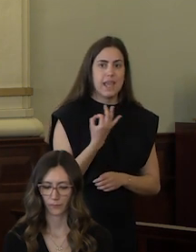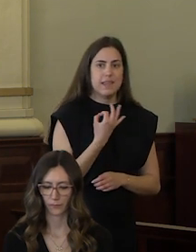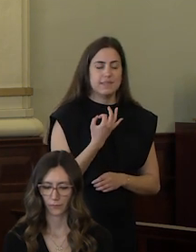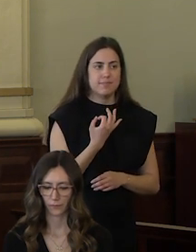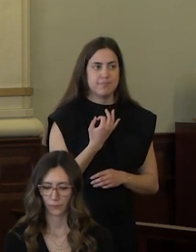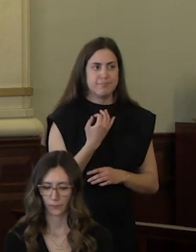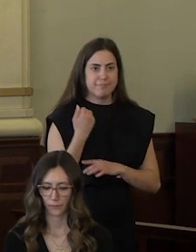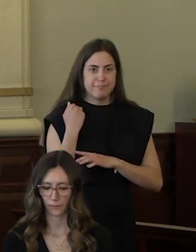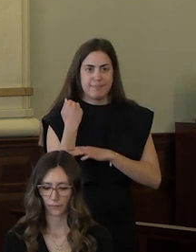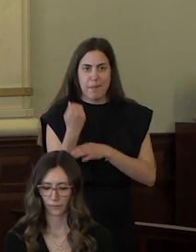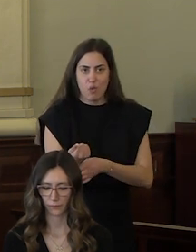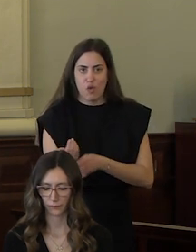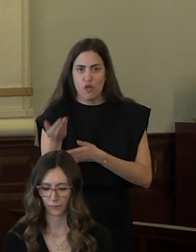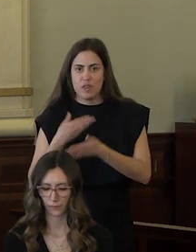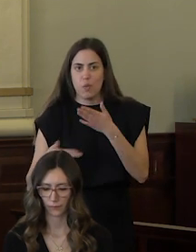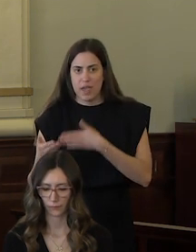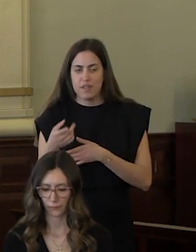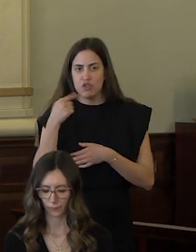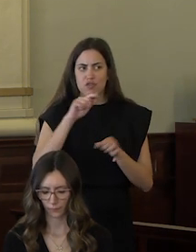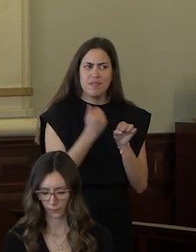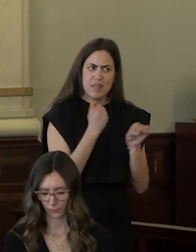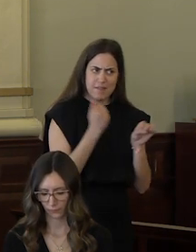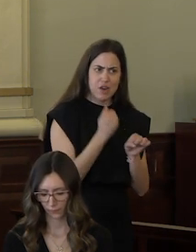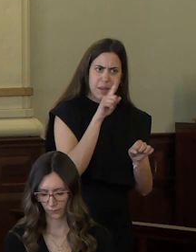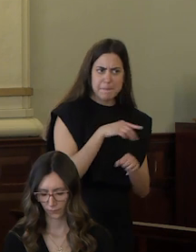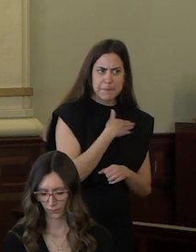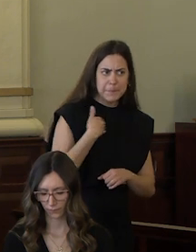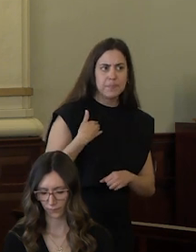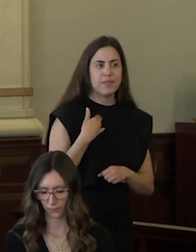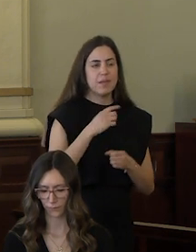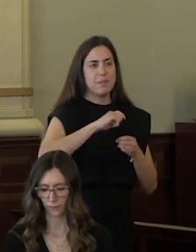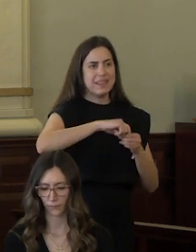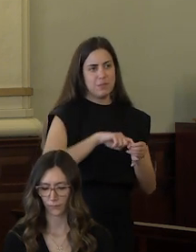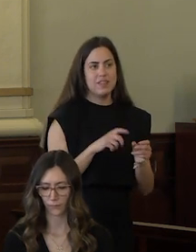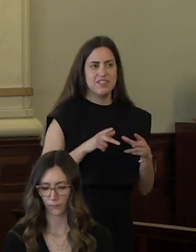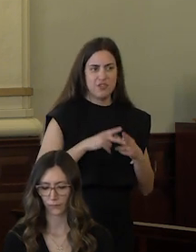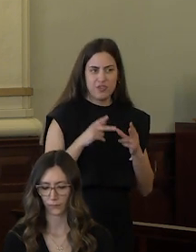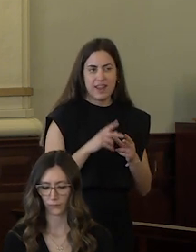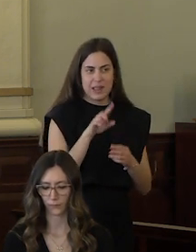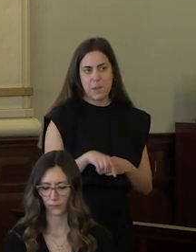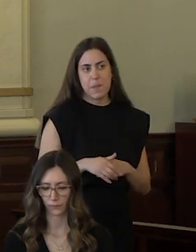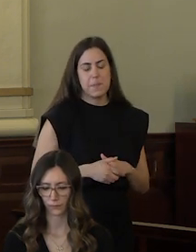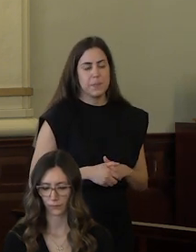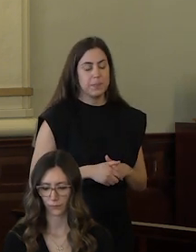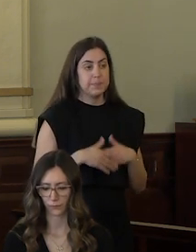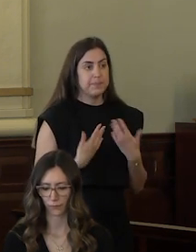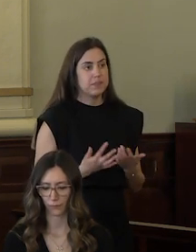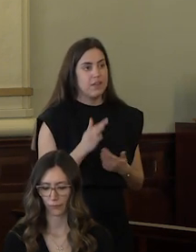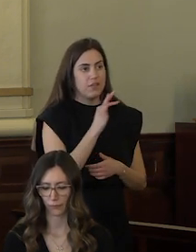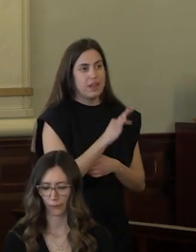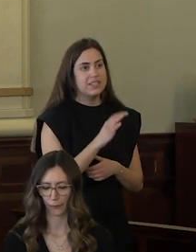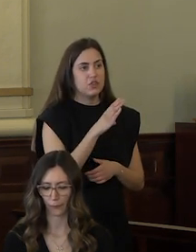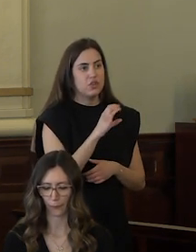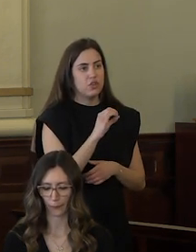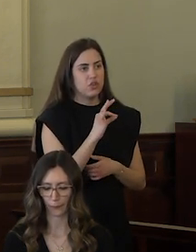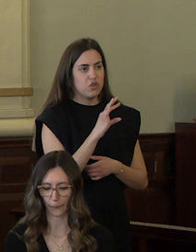contribuyentes, cotizantes, consumidores, participantes de la sociedad. De Francisco Costa